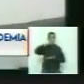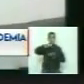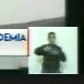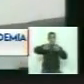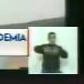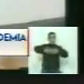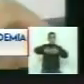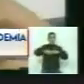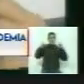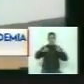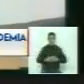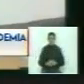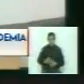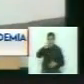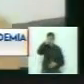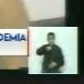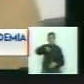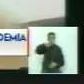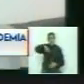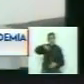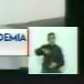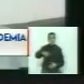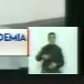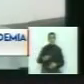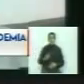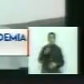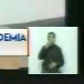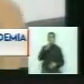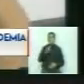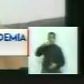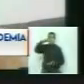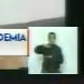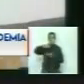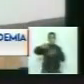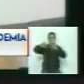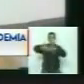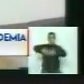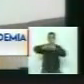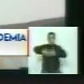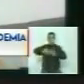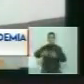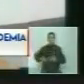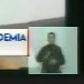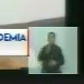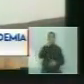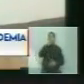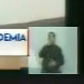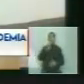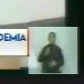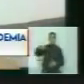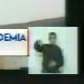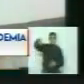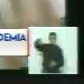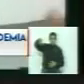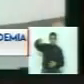entienda. Cuando una persona necesita ventilación mecánica, es un aparato que le conectan, y que si no le